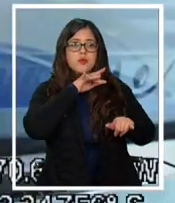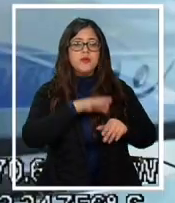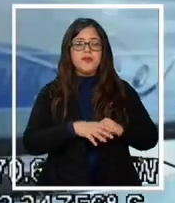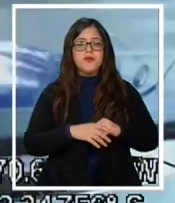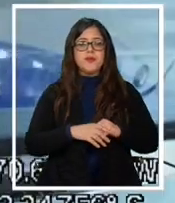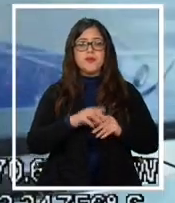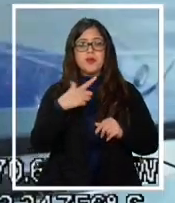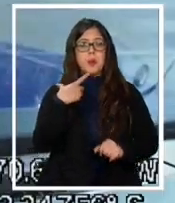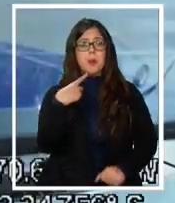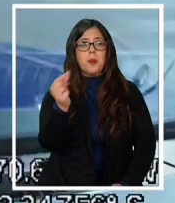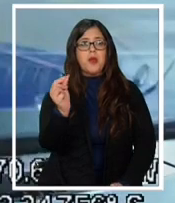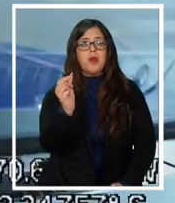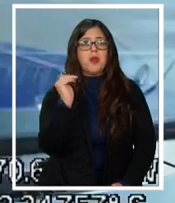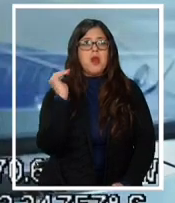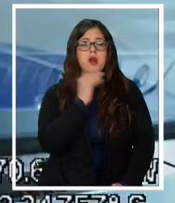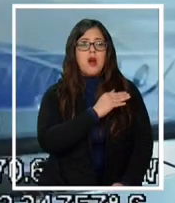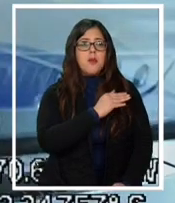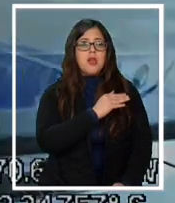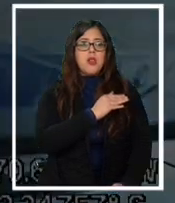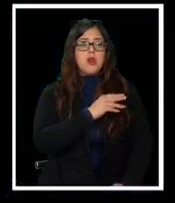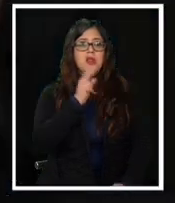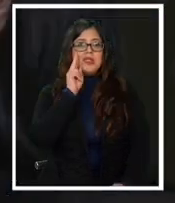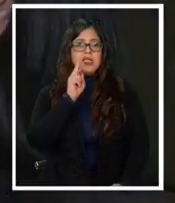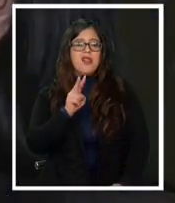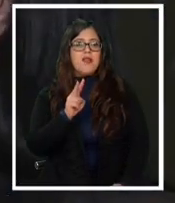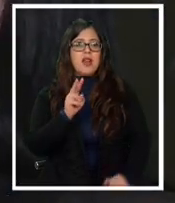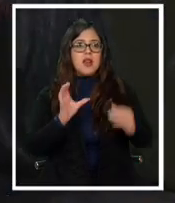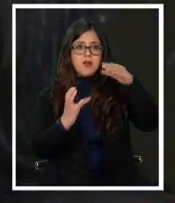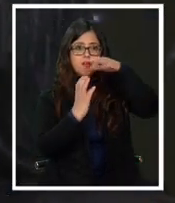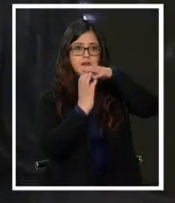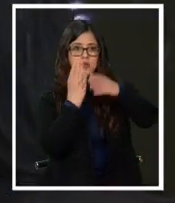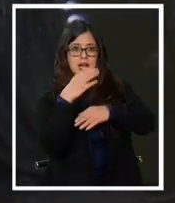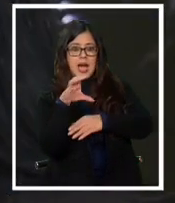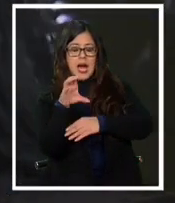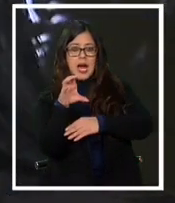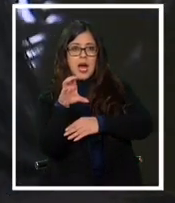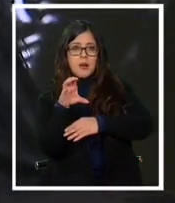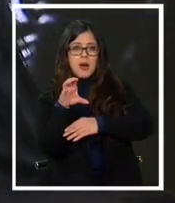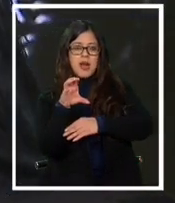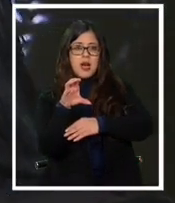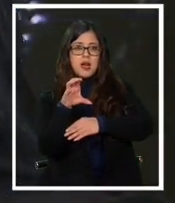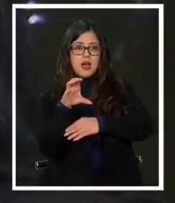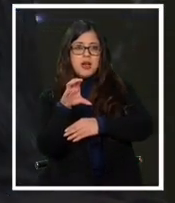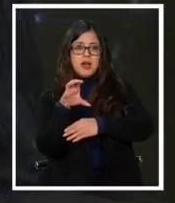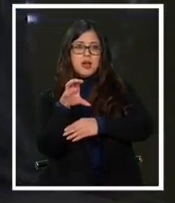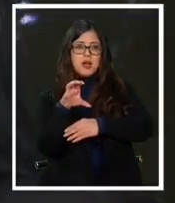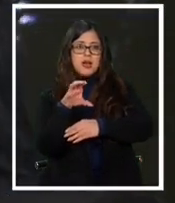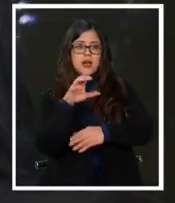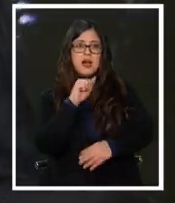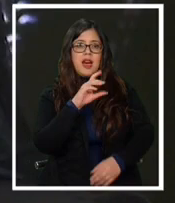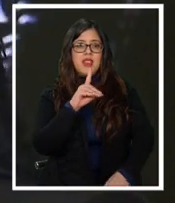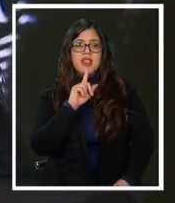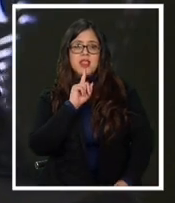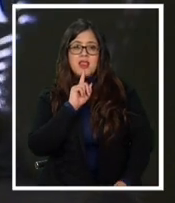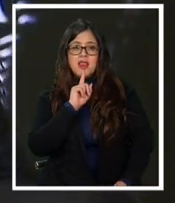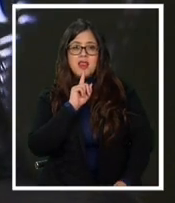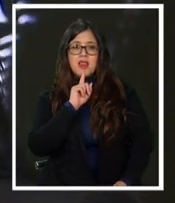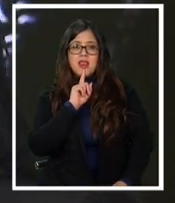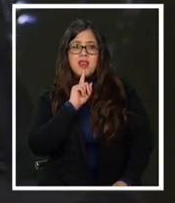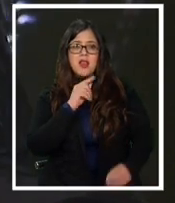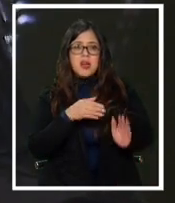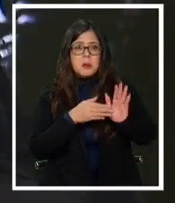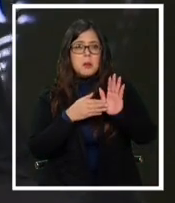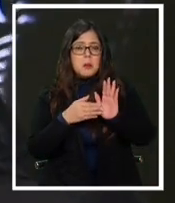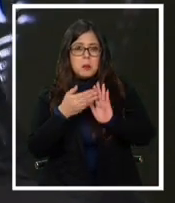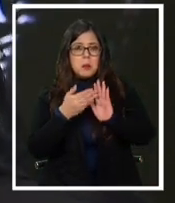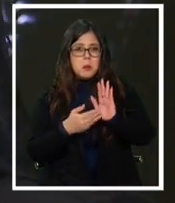Una velocidad bastante rápida y lo cual se observa en una de las cámaras de una central de seguridad de ADT, donde ve pasar